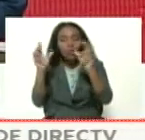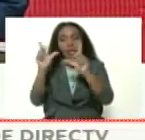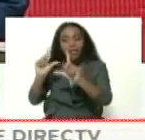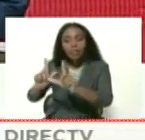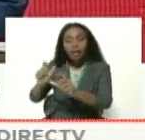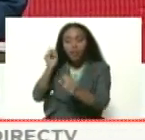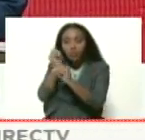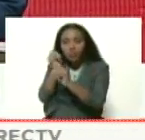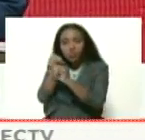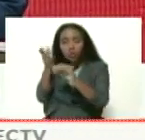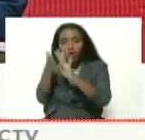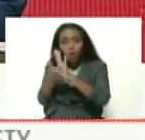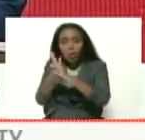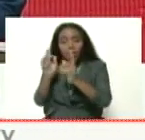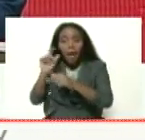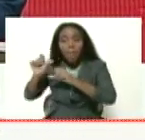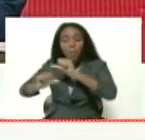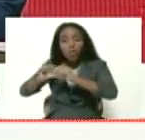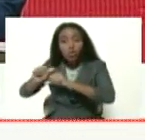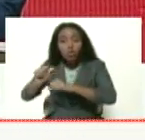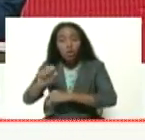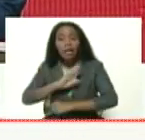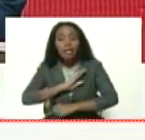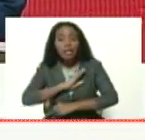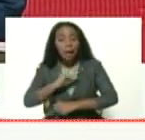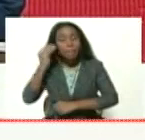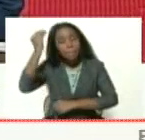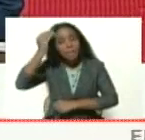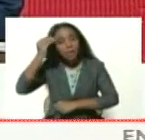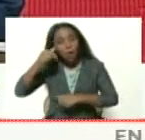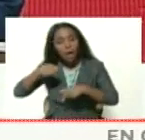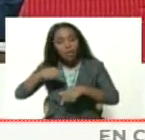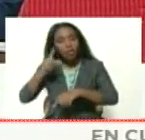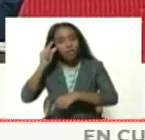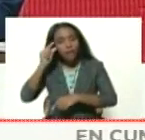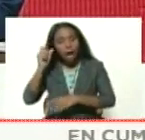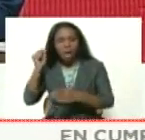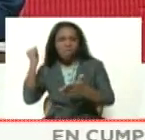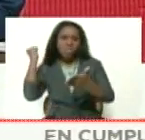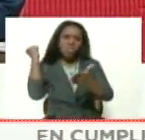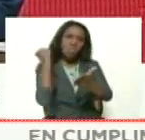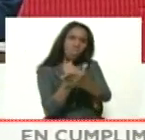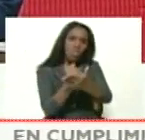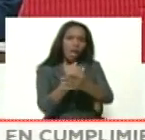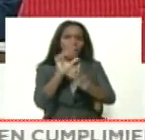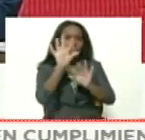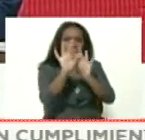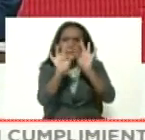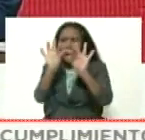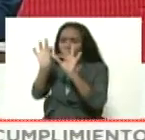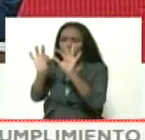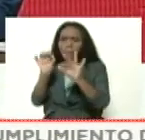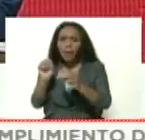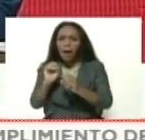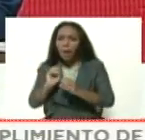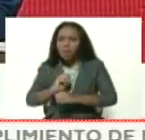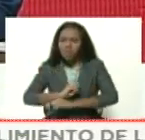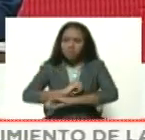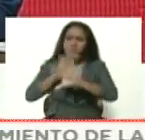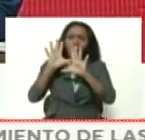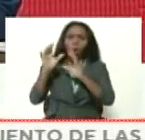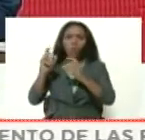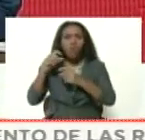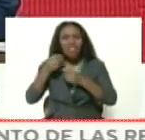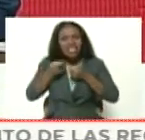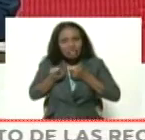redes del proceso que tenían pensado para estos días. Asesinatos selectivos, magnicidios, intentos